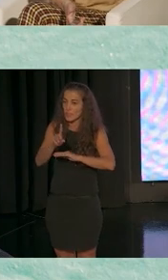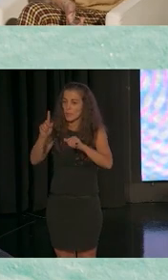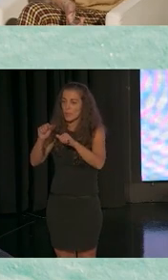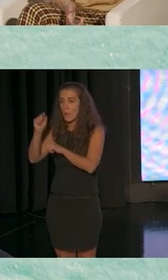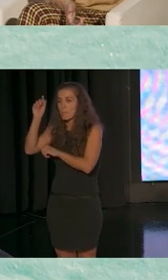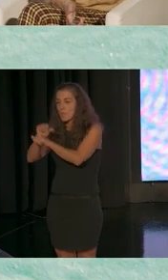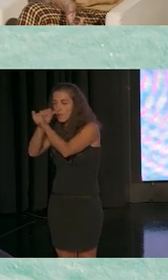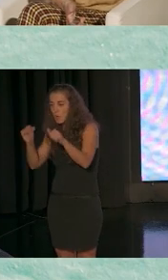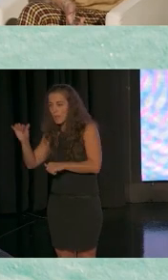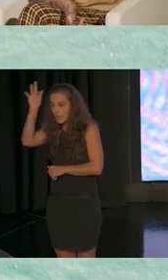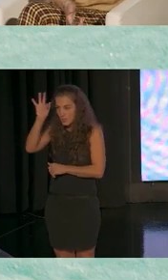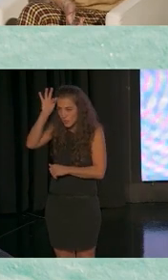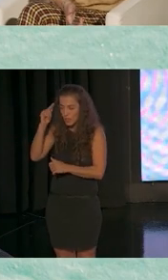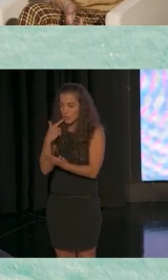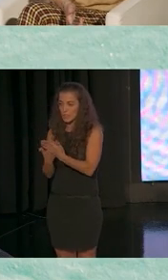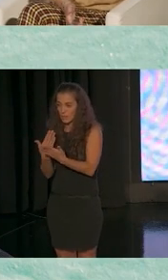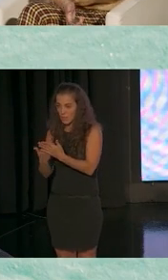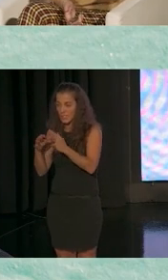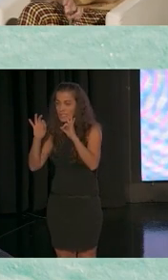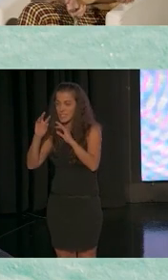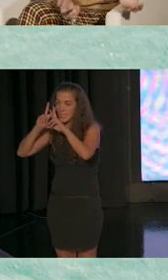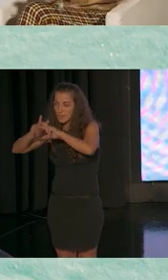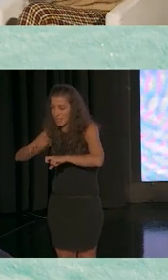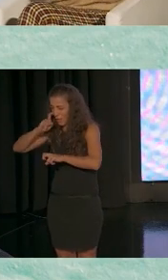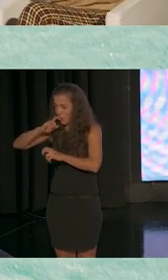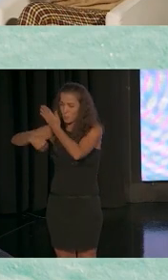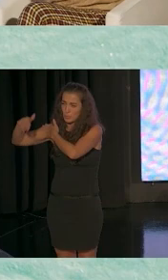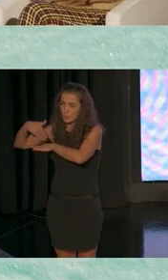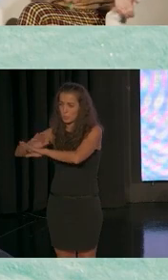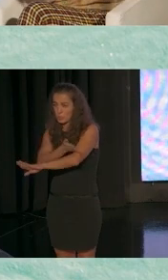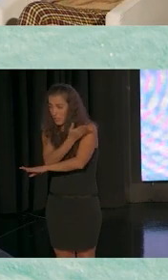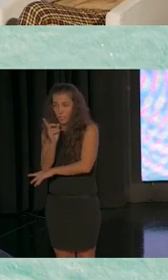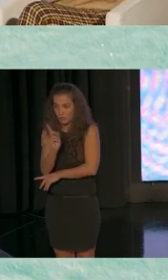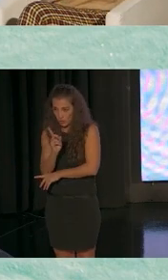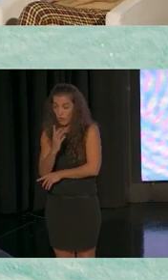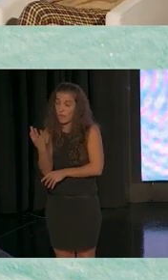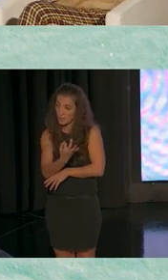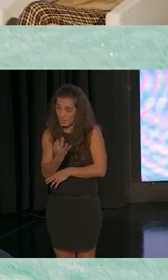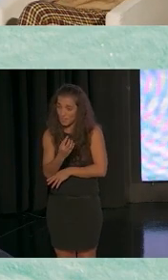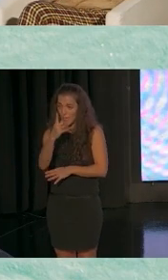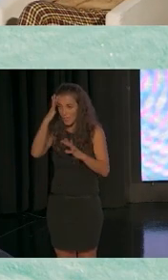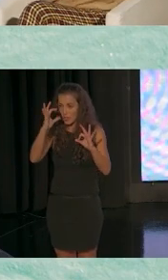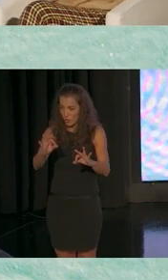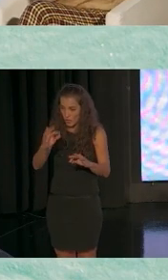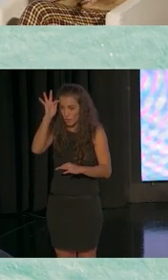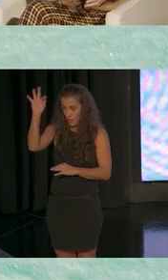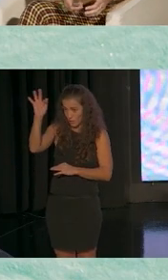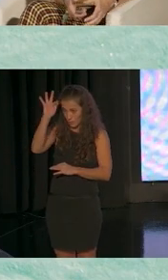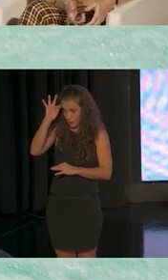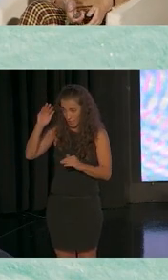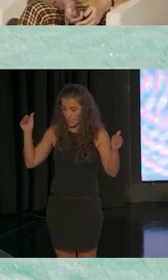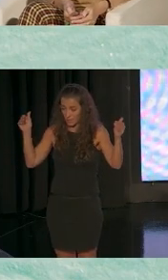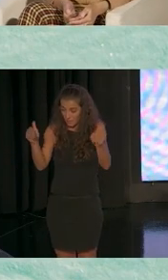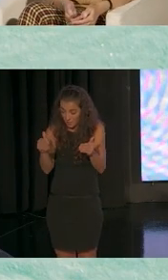evidencias de investigación ya obsoletas sino que tenemos que incorporar no en la lógica en la filosofía